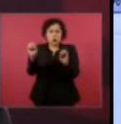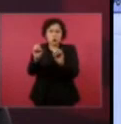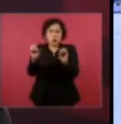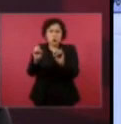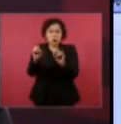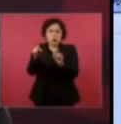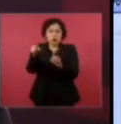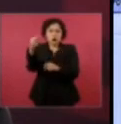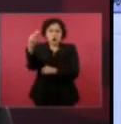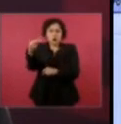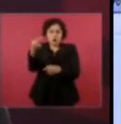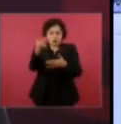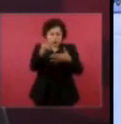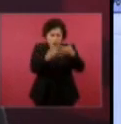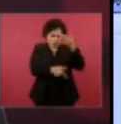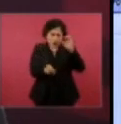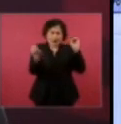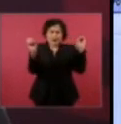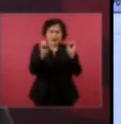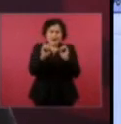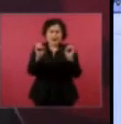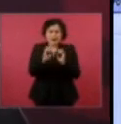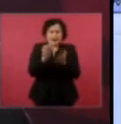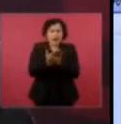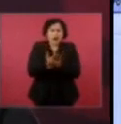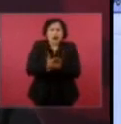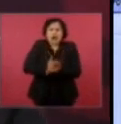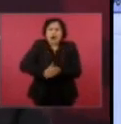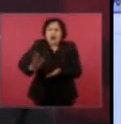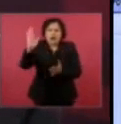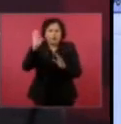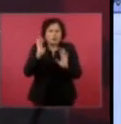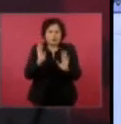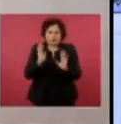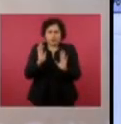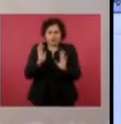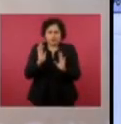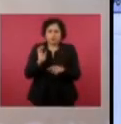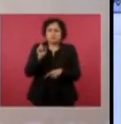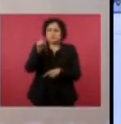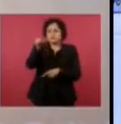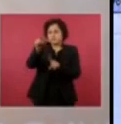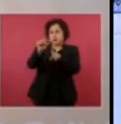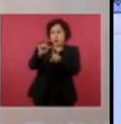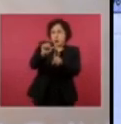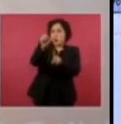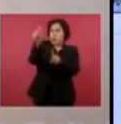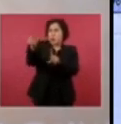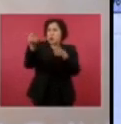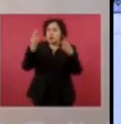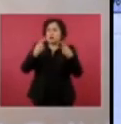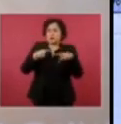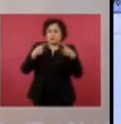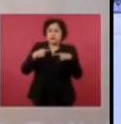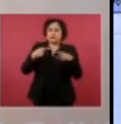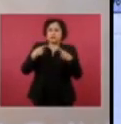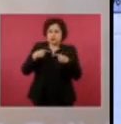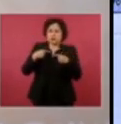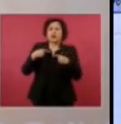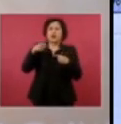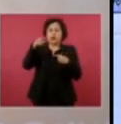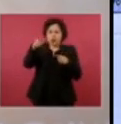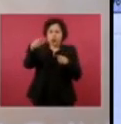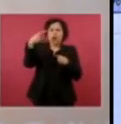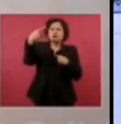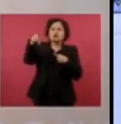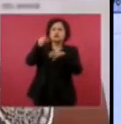ellos pretenden es que a pesar de toda la red de corruptelas que vienen